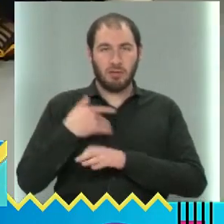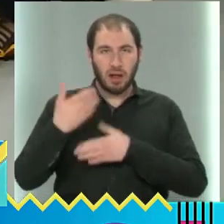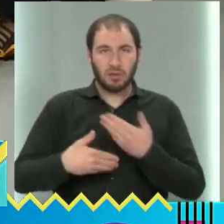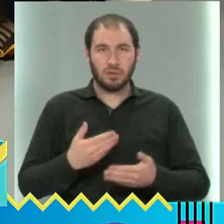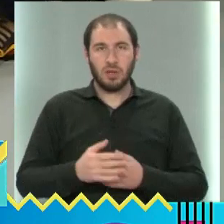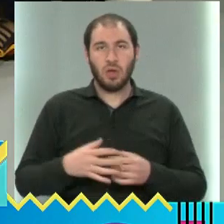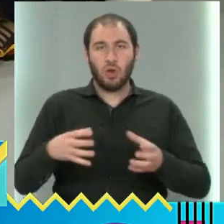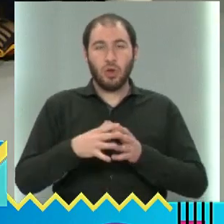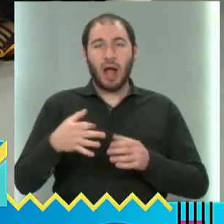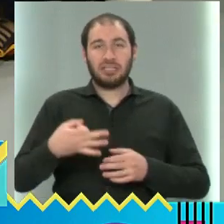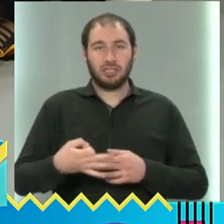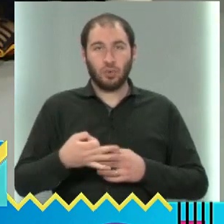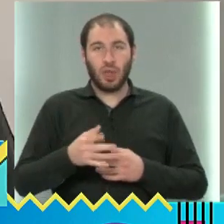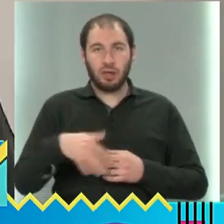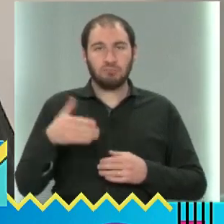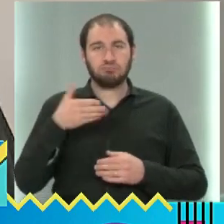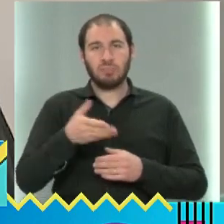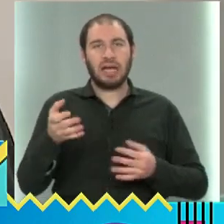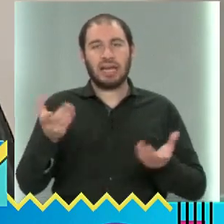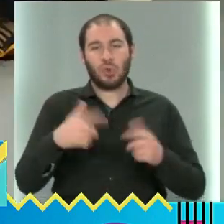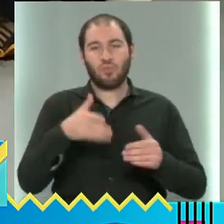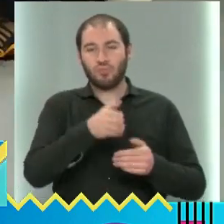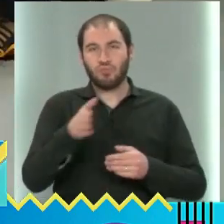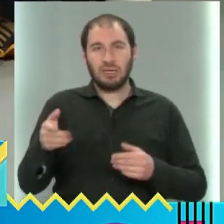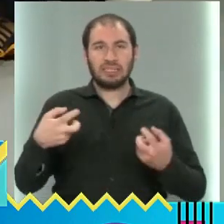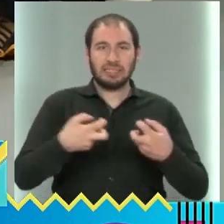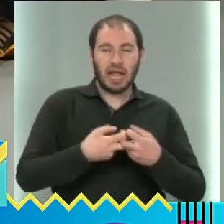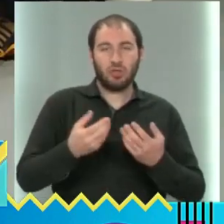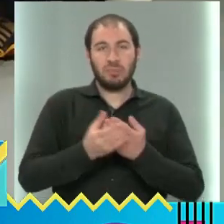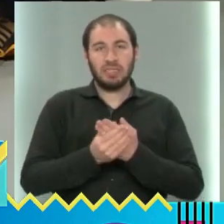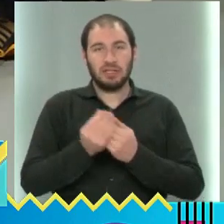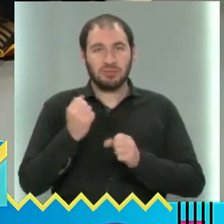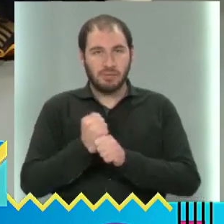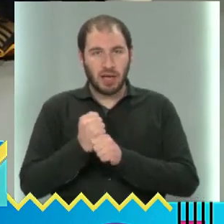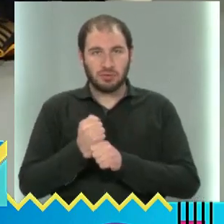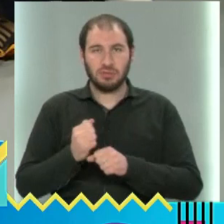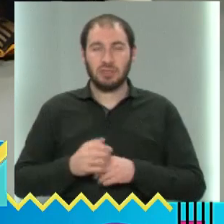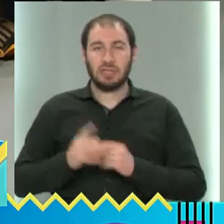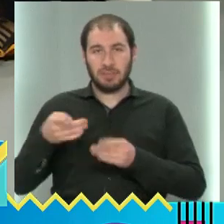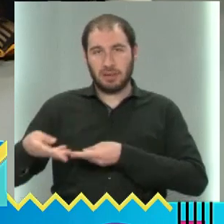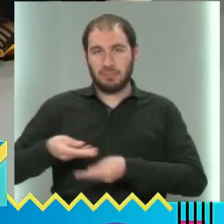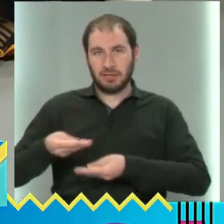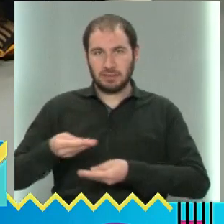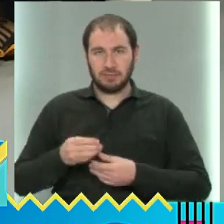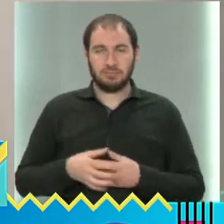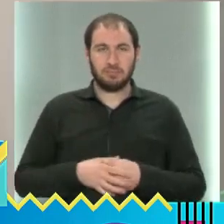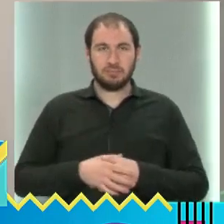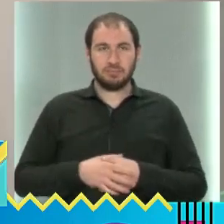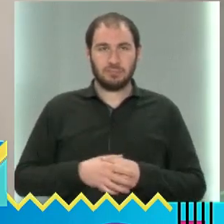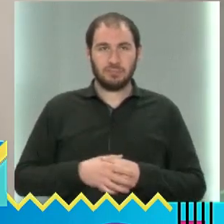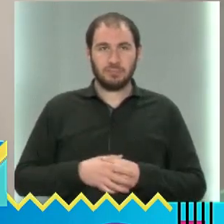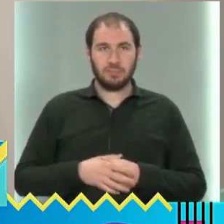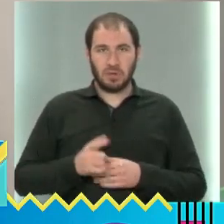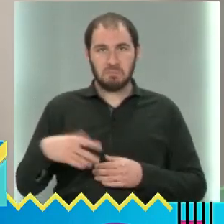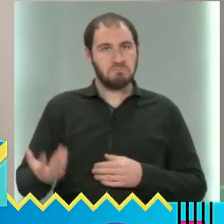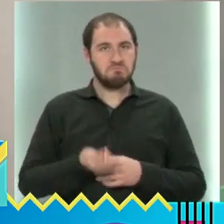en el sector olivícola hemos asistido a varias reuniones entre el sindicato, Ministerio de Trabajo y empresas, con